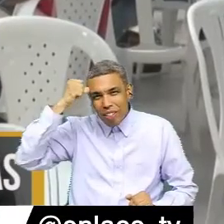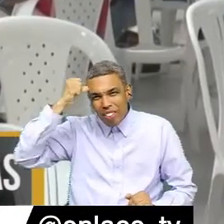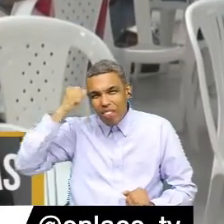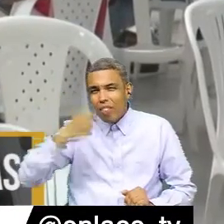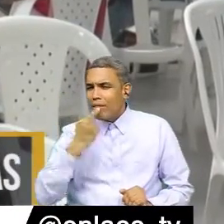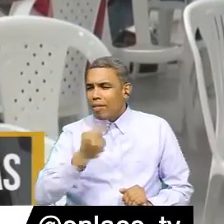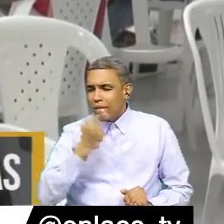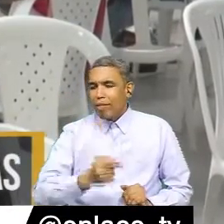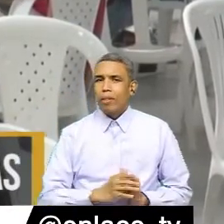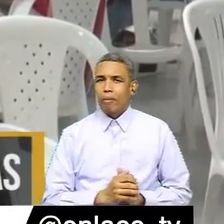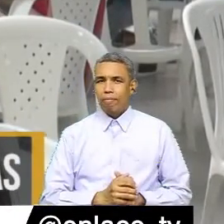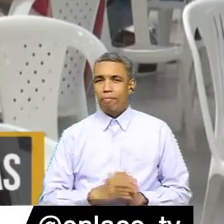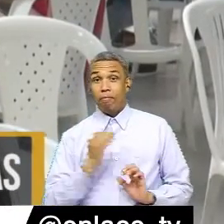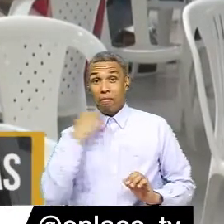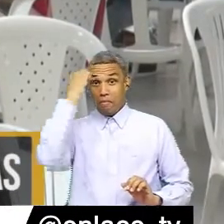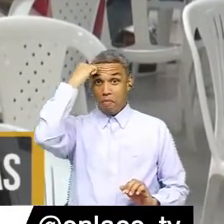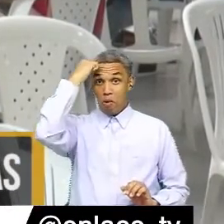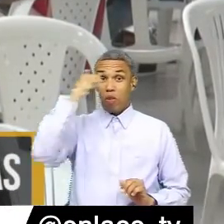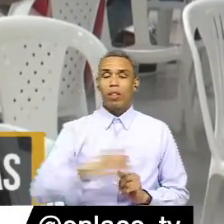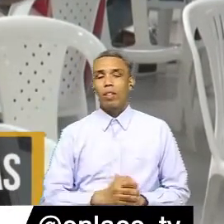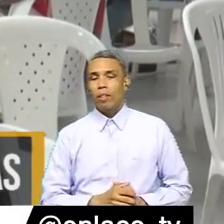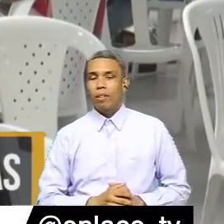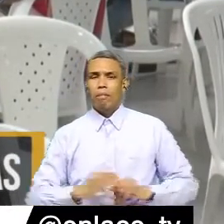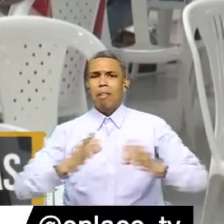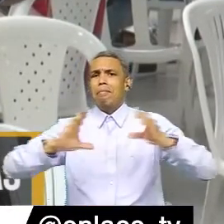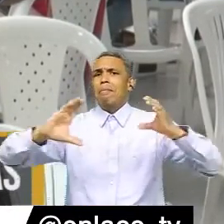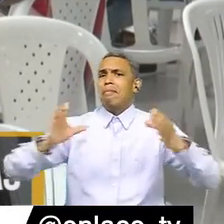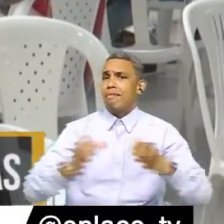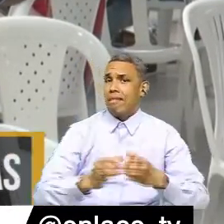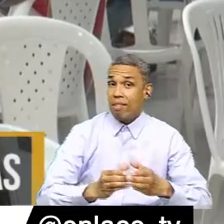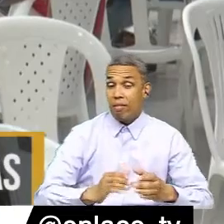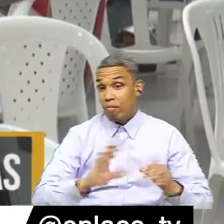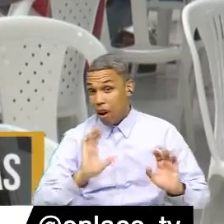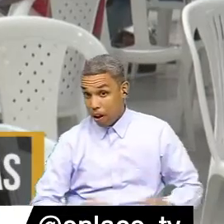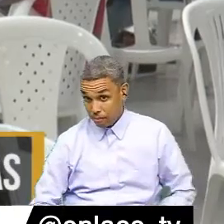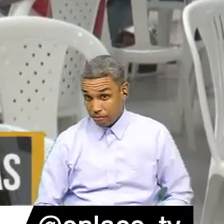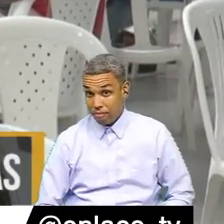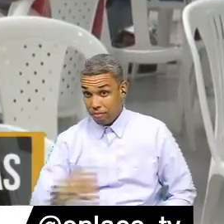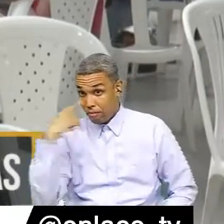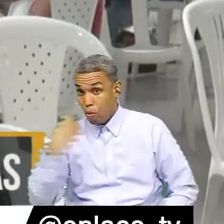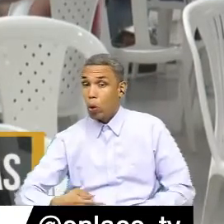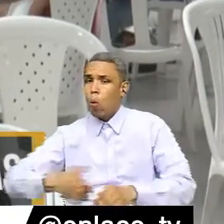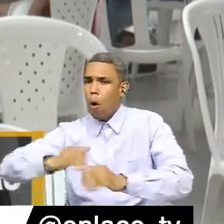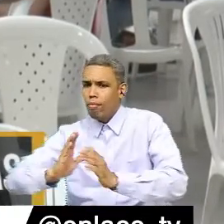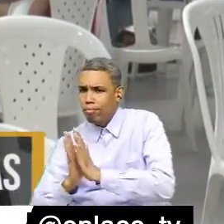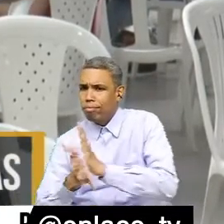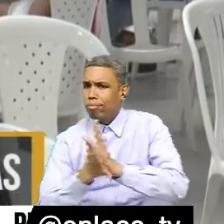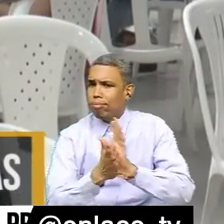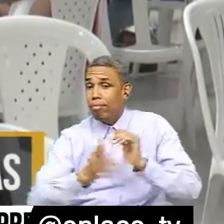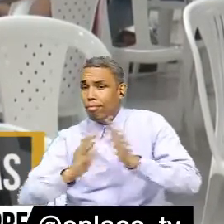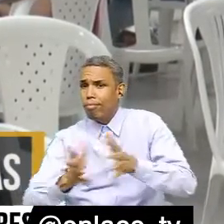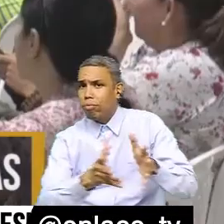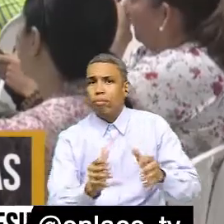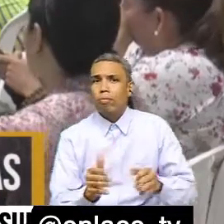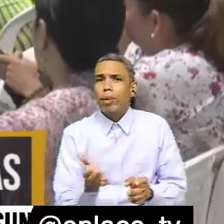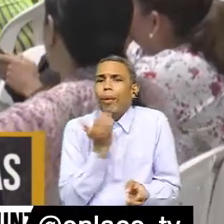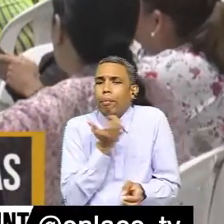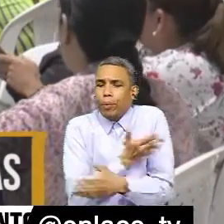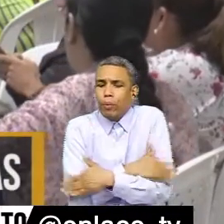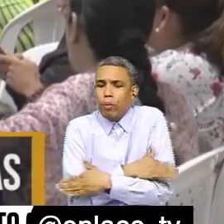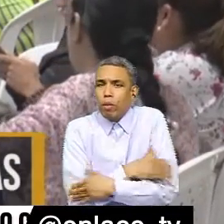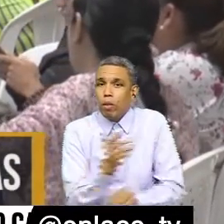autoridad para decirles a ellos hagamos en clase pero yo también estoy aplicando en mi casa entonces dejemos ese mensaje a todos ellos los que no pudieron venir a